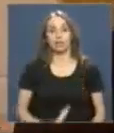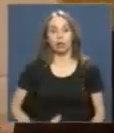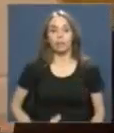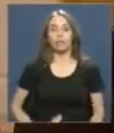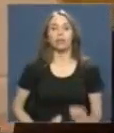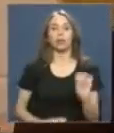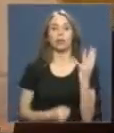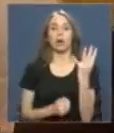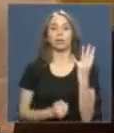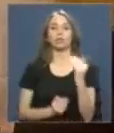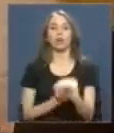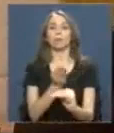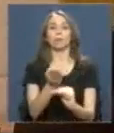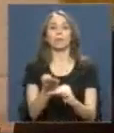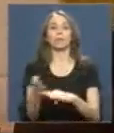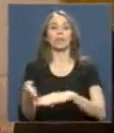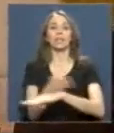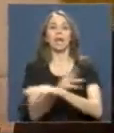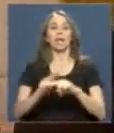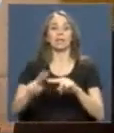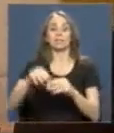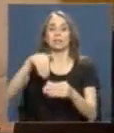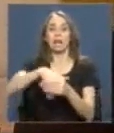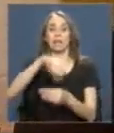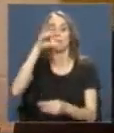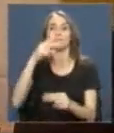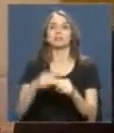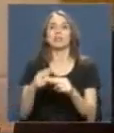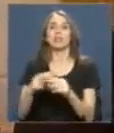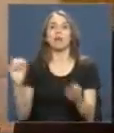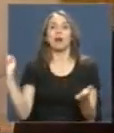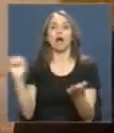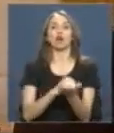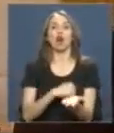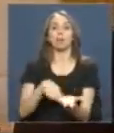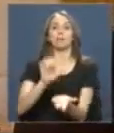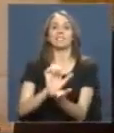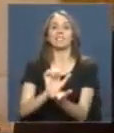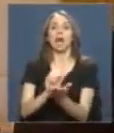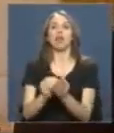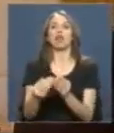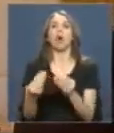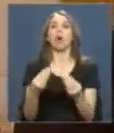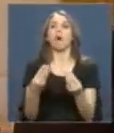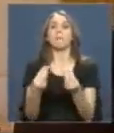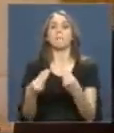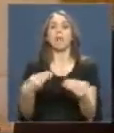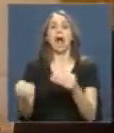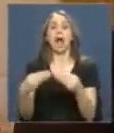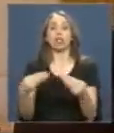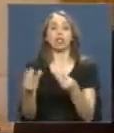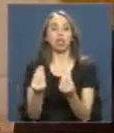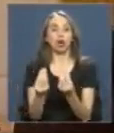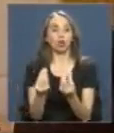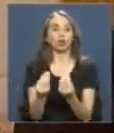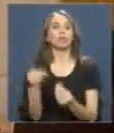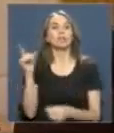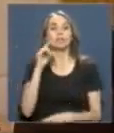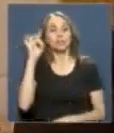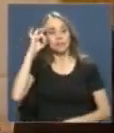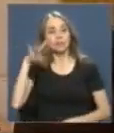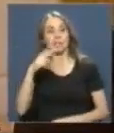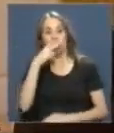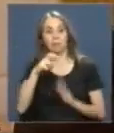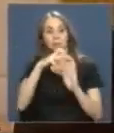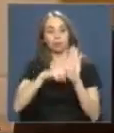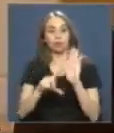cuarto paso es pedir el adelantamiento de las elecciones. Eso se llama un golpe de Estado blando. Y aquí es lo que estamos presenciando. Yo sé que no lo hice en relación con el proyecto,